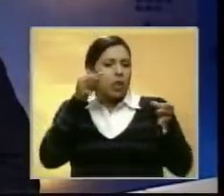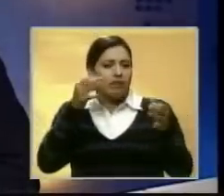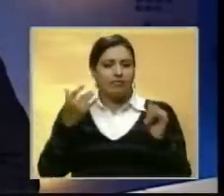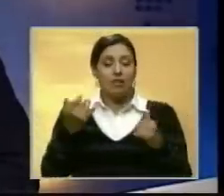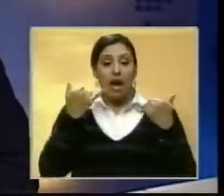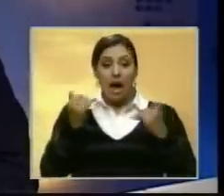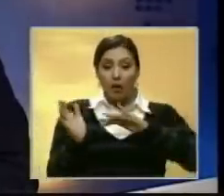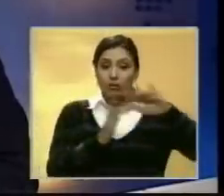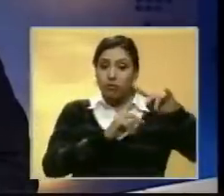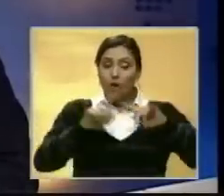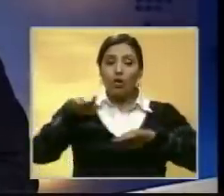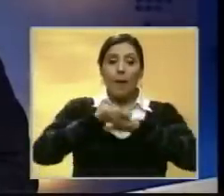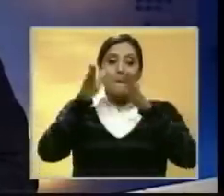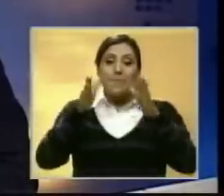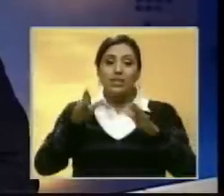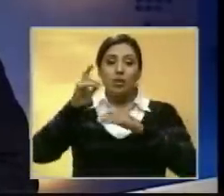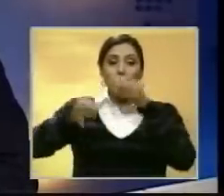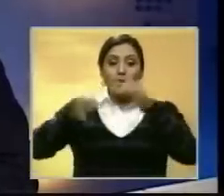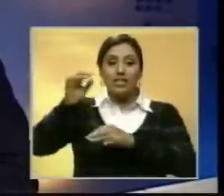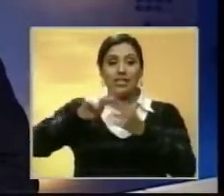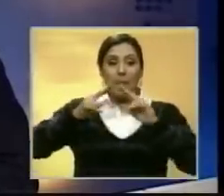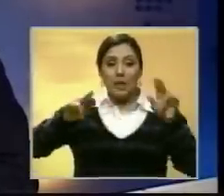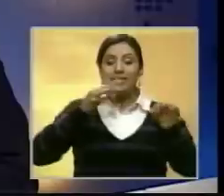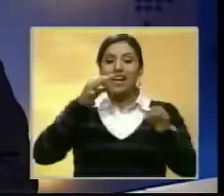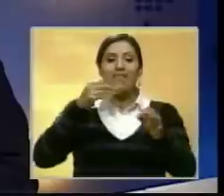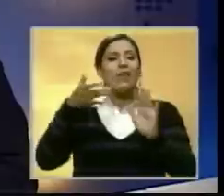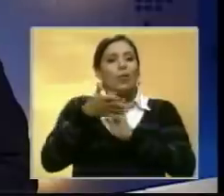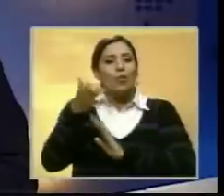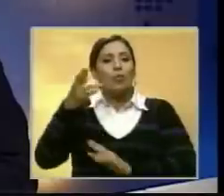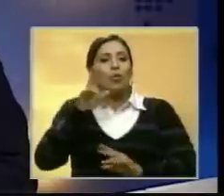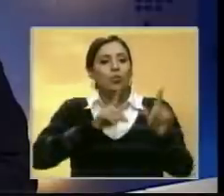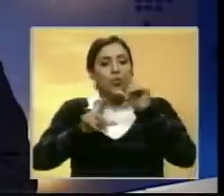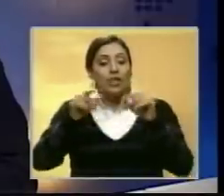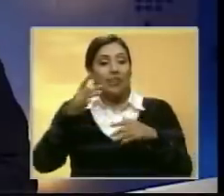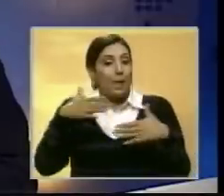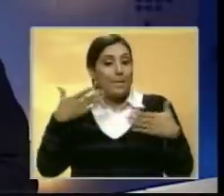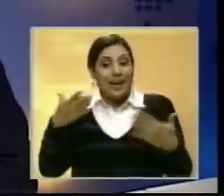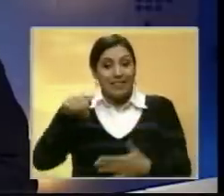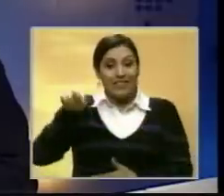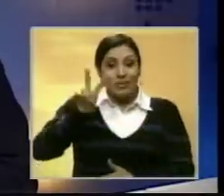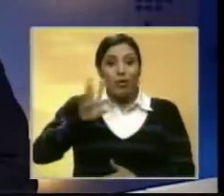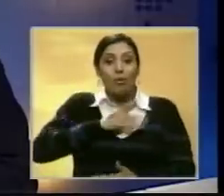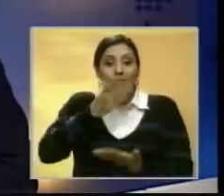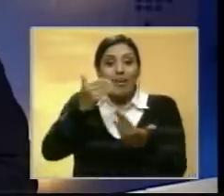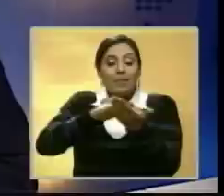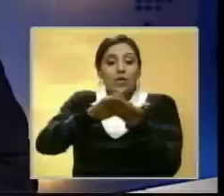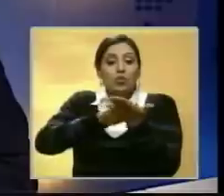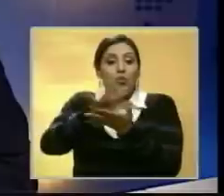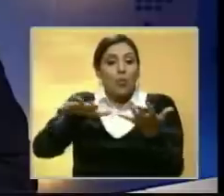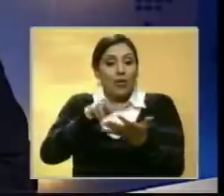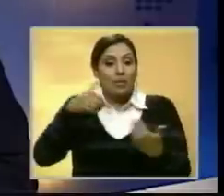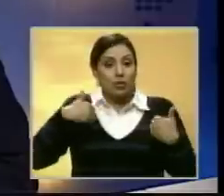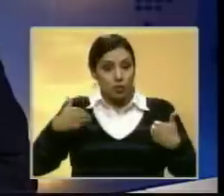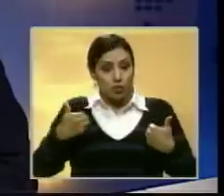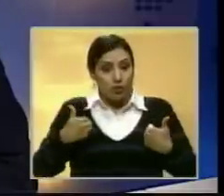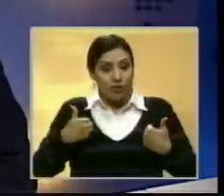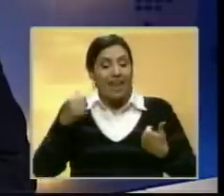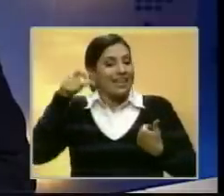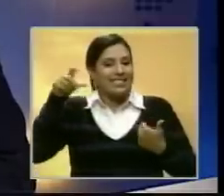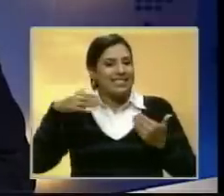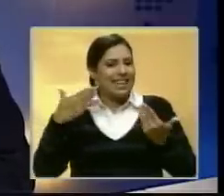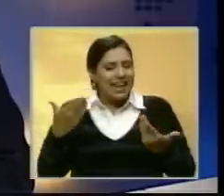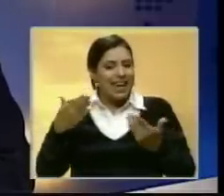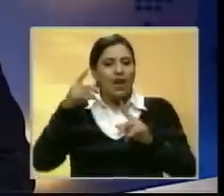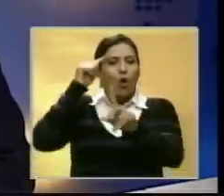Interior, Justicia y Paz, Miguel Rodríguez Torres, señaló a través de su cuenta en Twitter que para que Venezuela pueda resolver la crisis que atraviesa, es